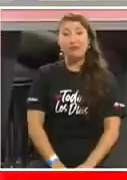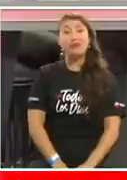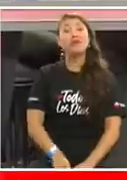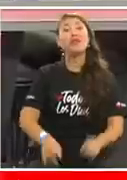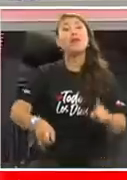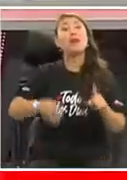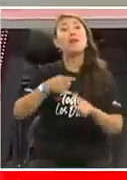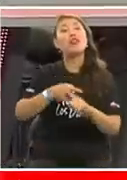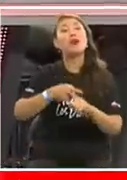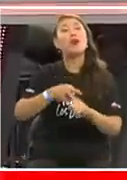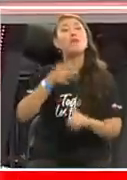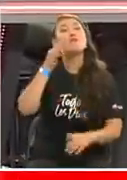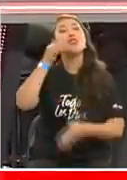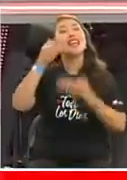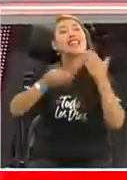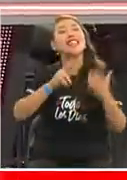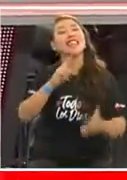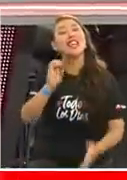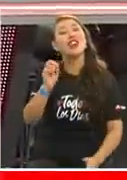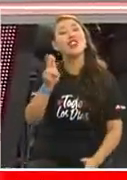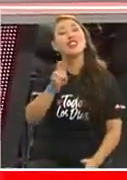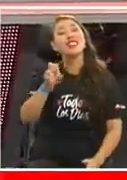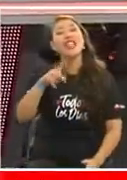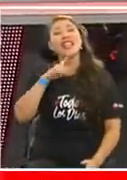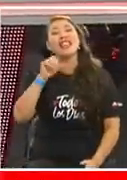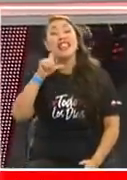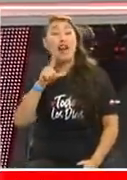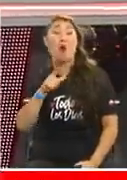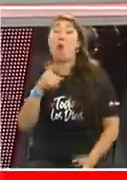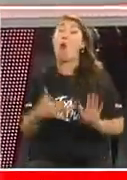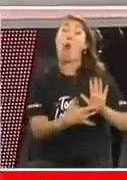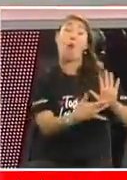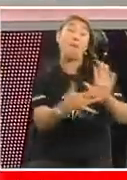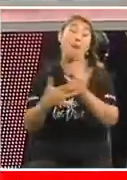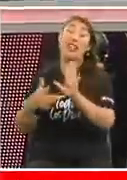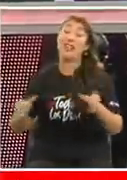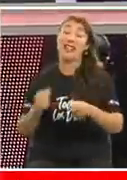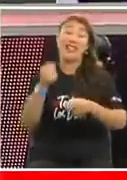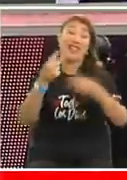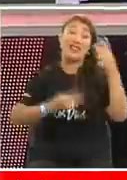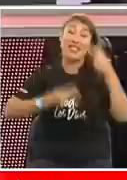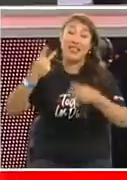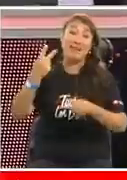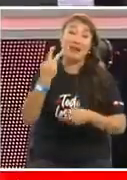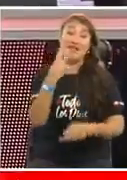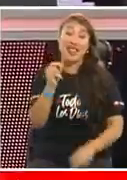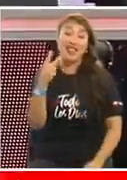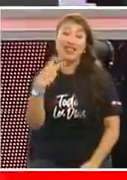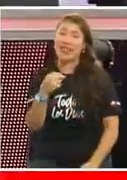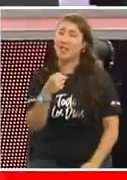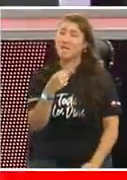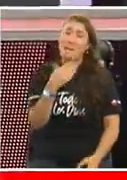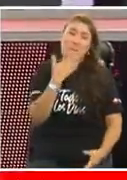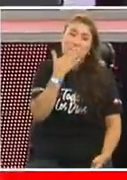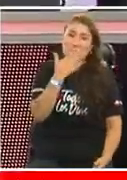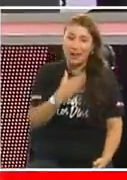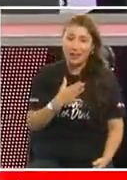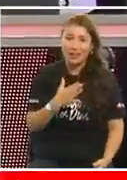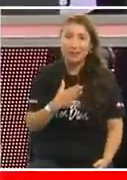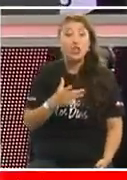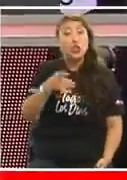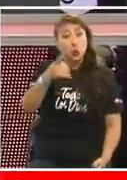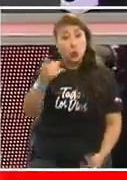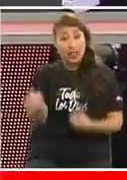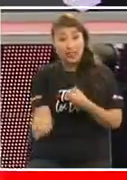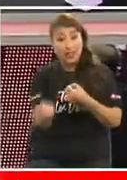buenas noches, nos te hemos saludado. Denis Rosenthal, uno de los mejores shows de Festival de Viña 2020. Denis, querida, ya, te vas